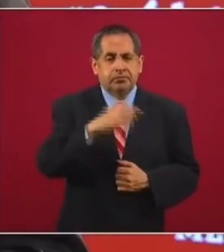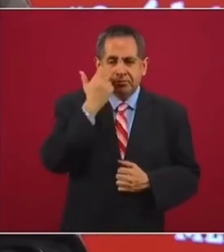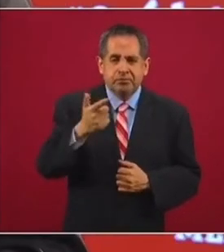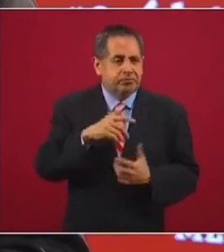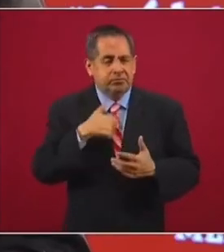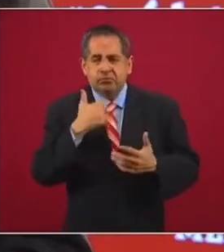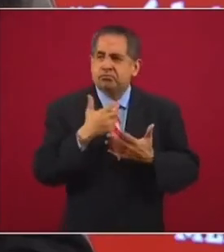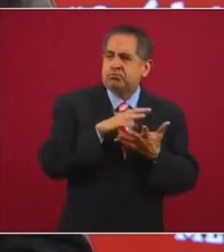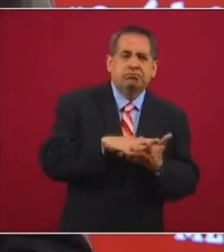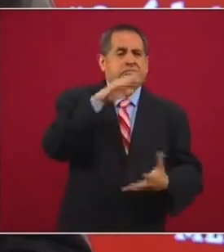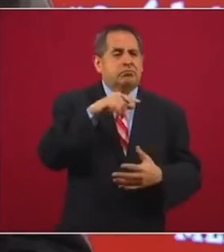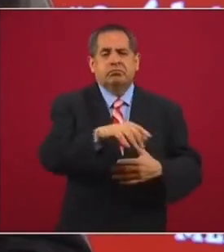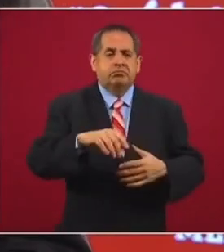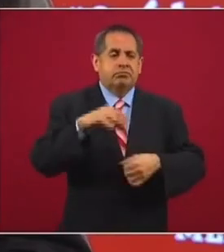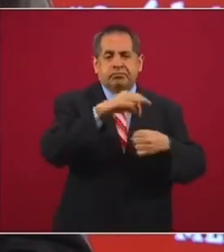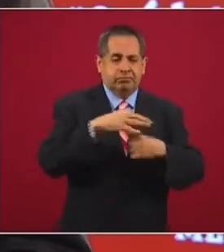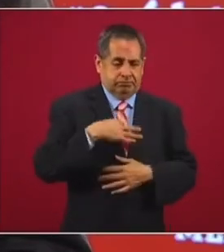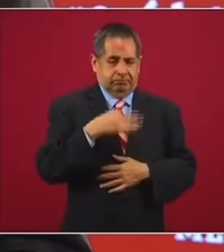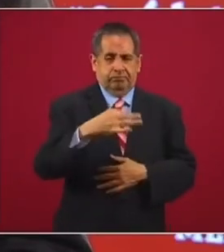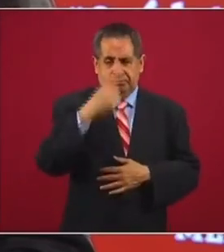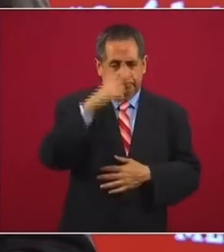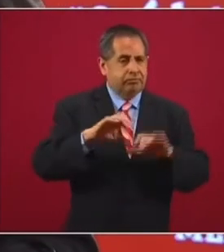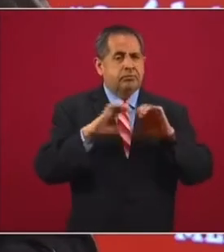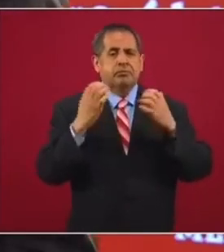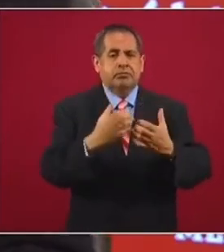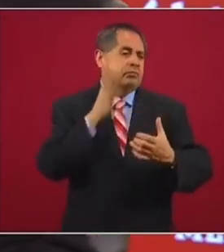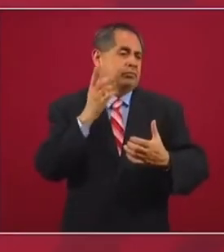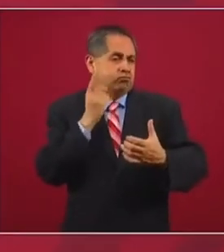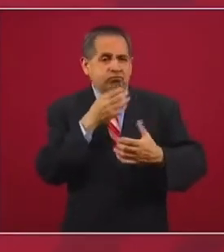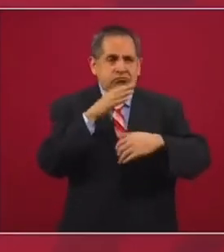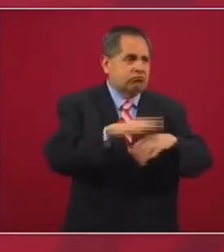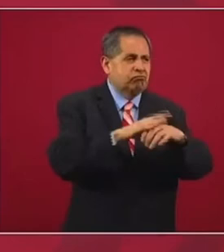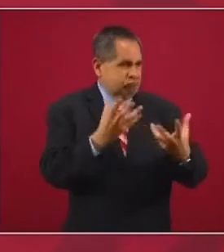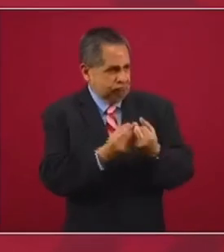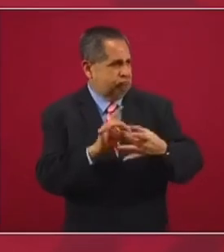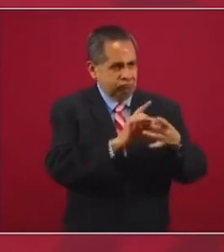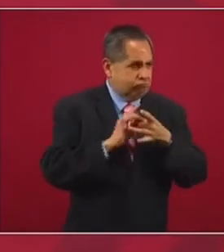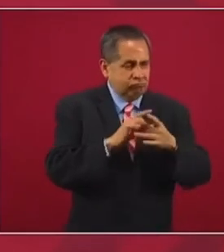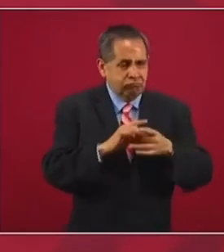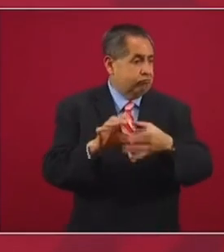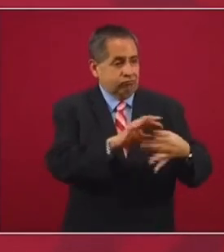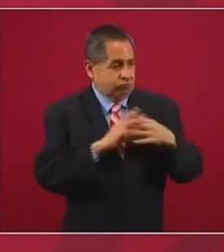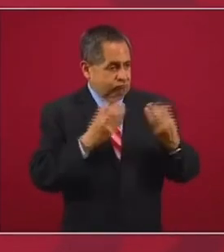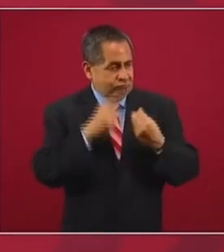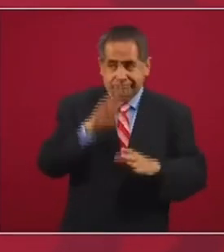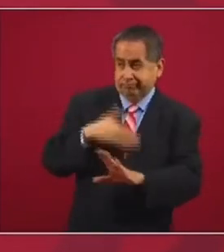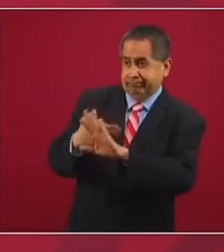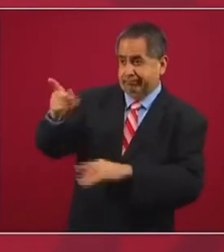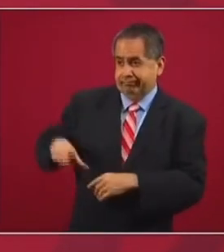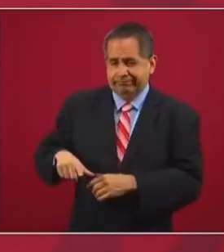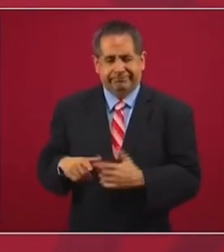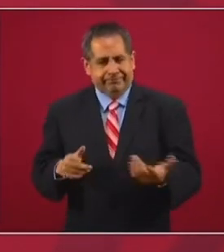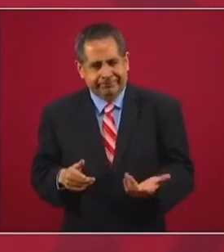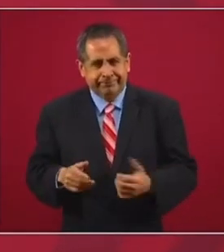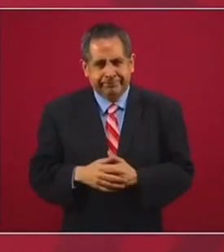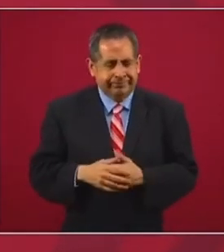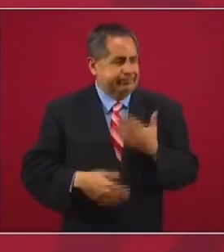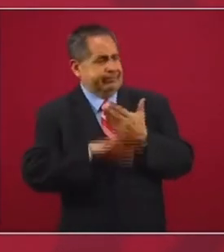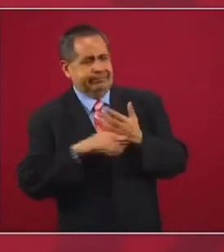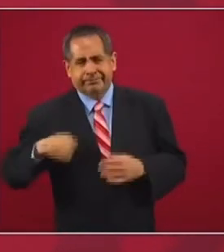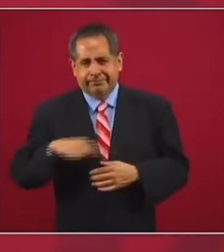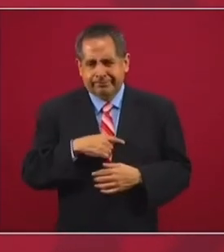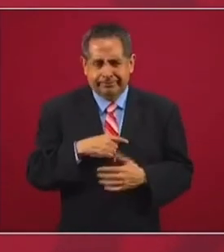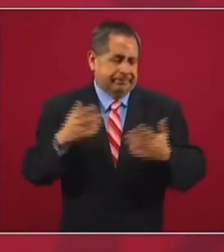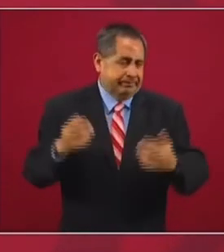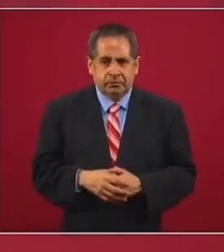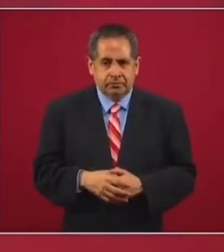tener mayoría en el Congreso. Incluso están convocando a unirse todos en contra de nosotros